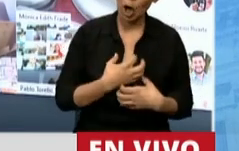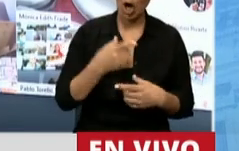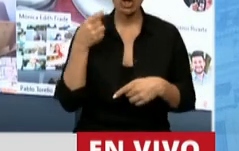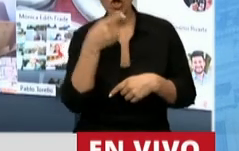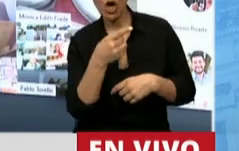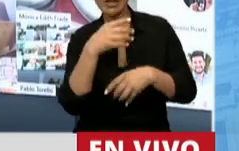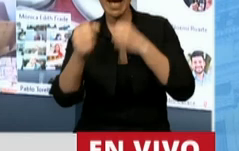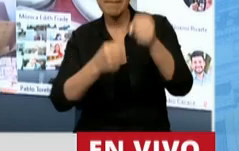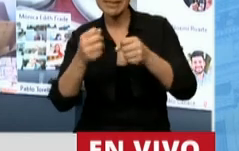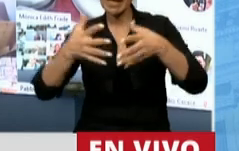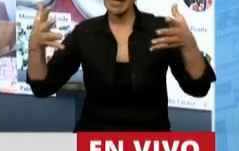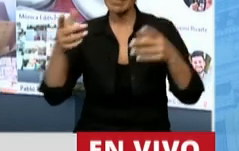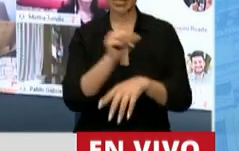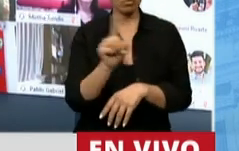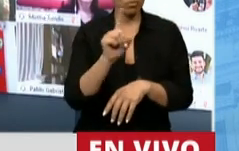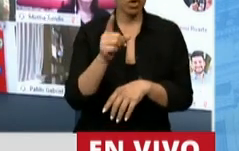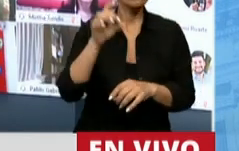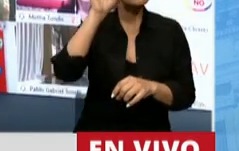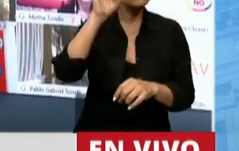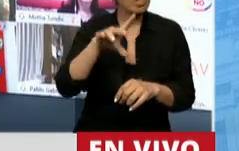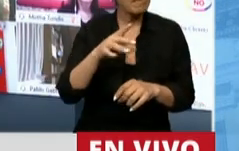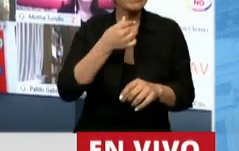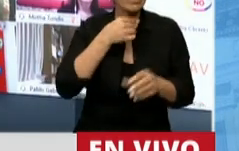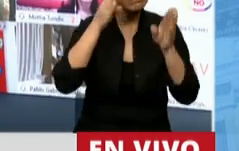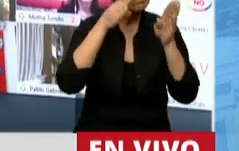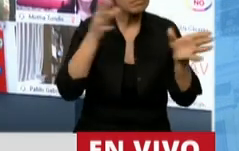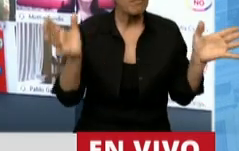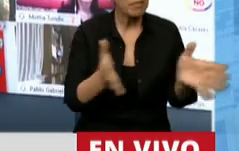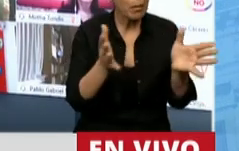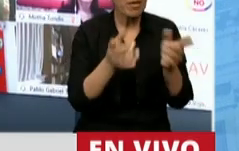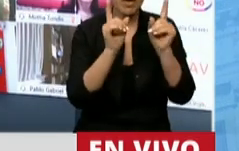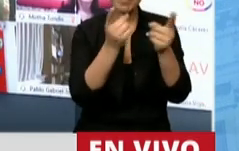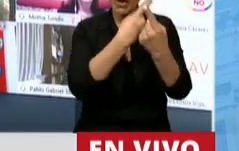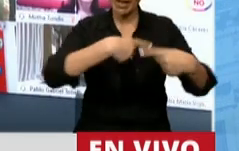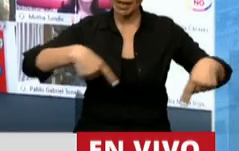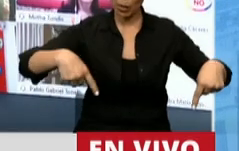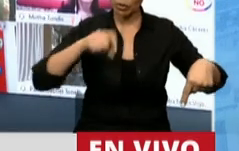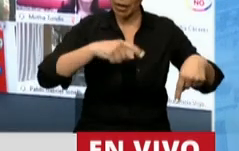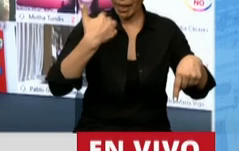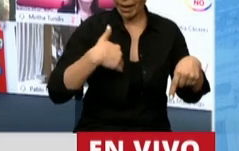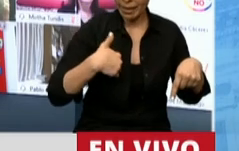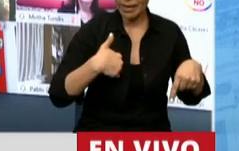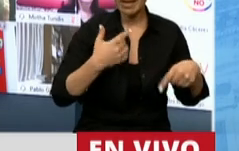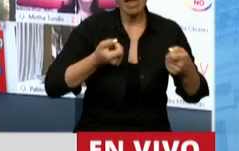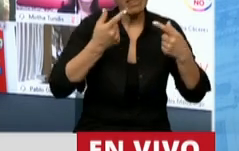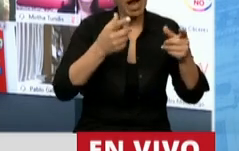empresa. Simplemente es promover con estos recursos escasos que dispone el país a las